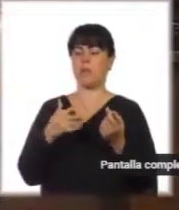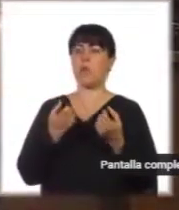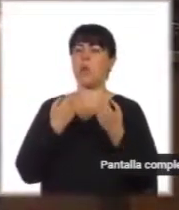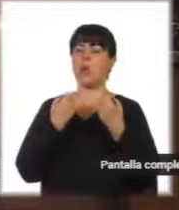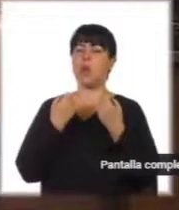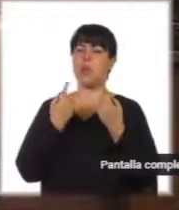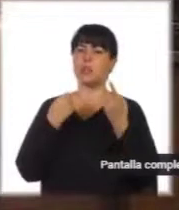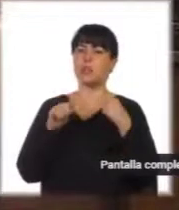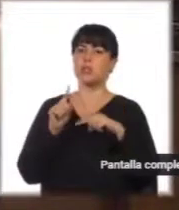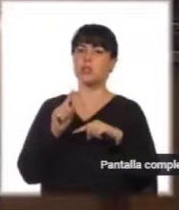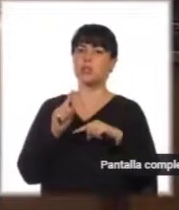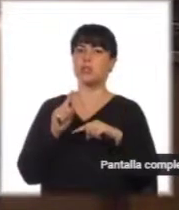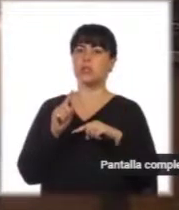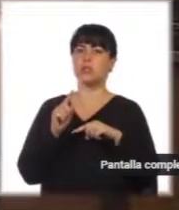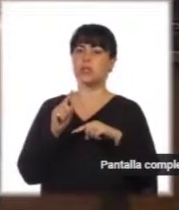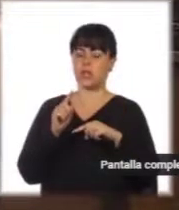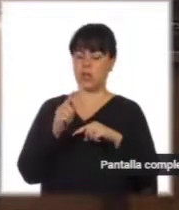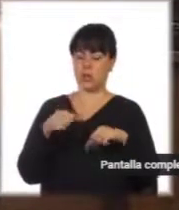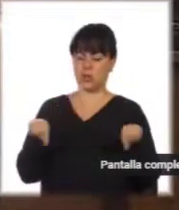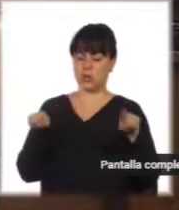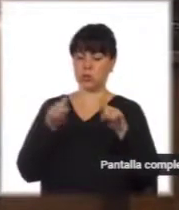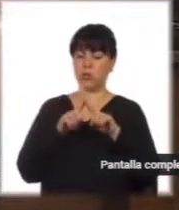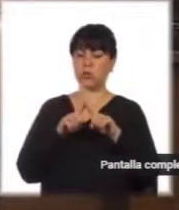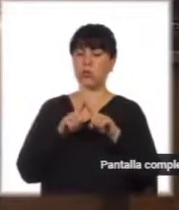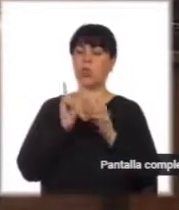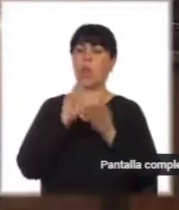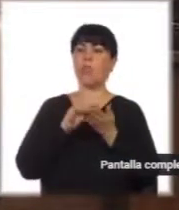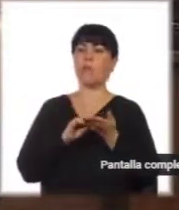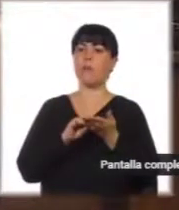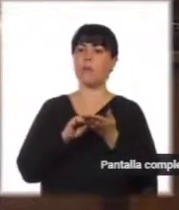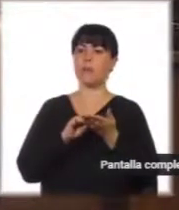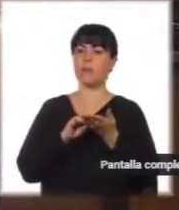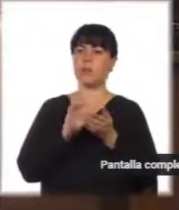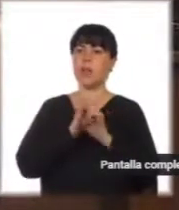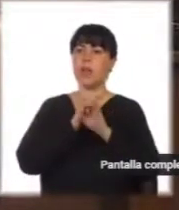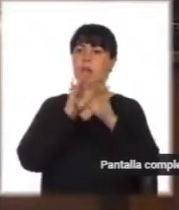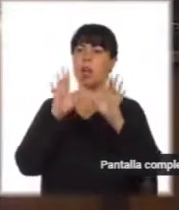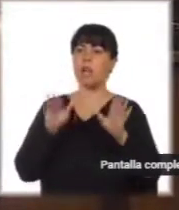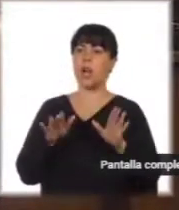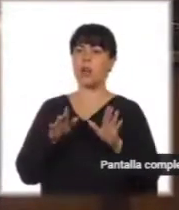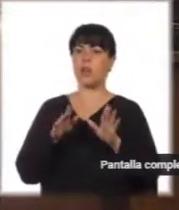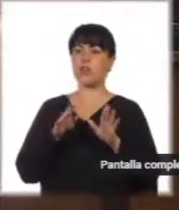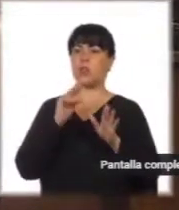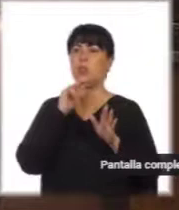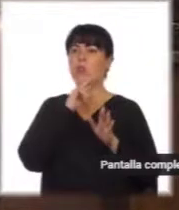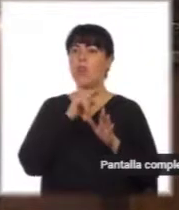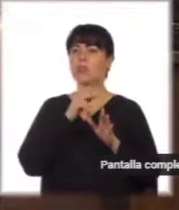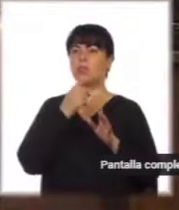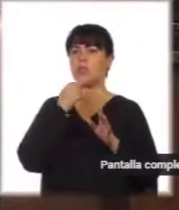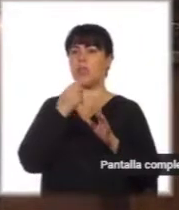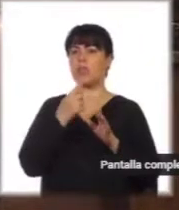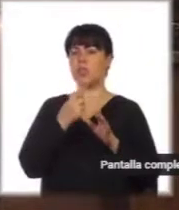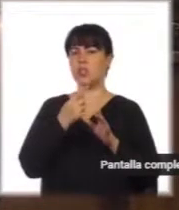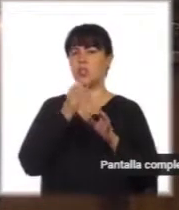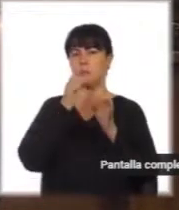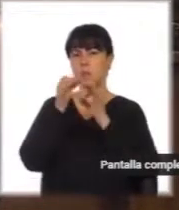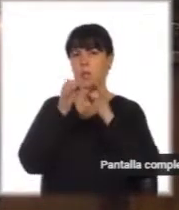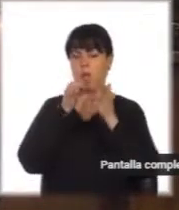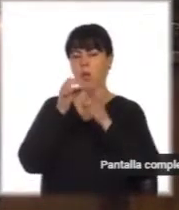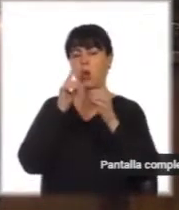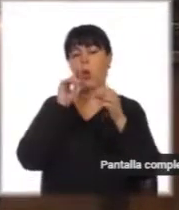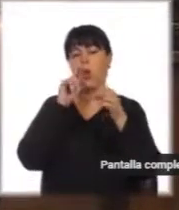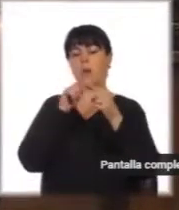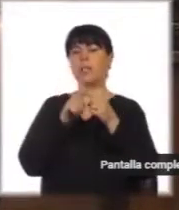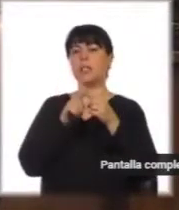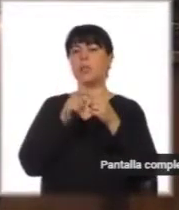sentido, es que deberemos, además, esclarecer los falsos enunciados que nacen con el fin